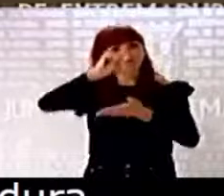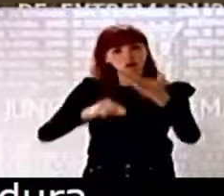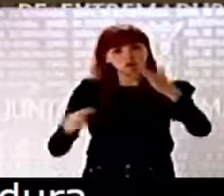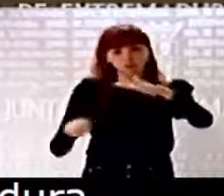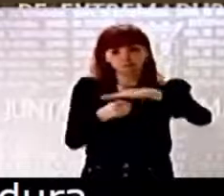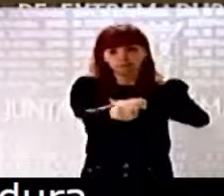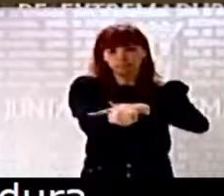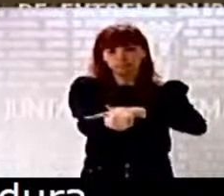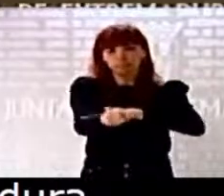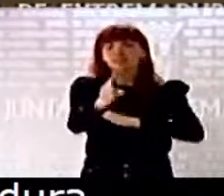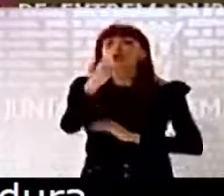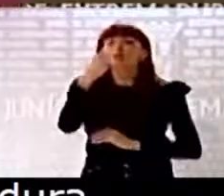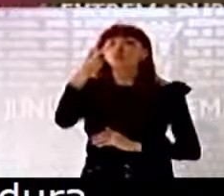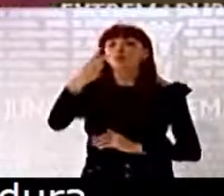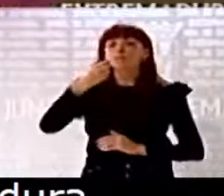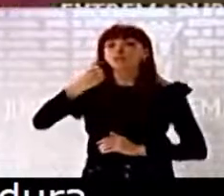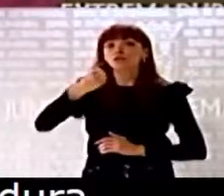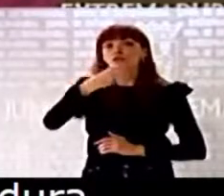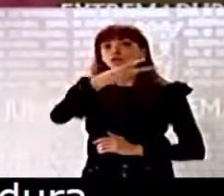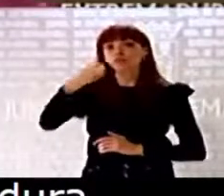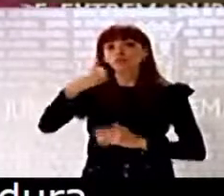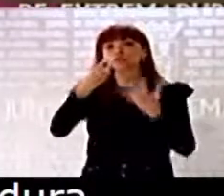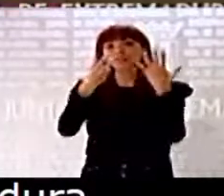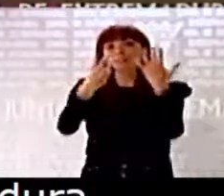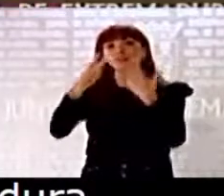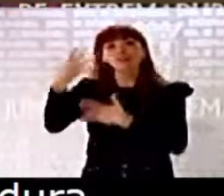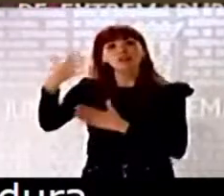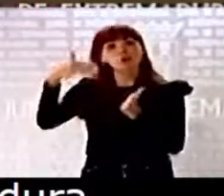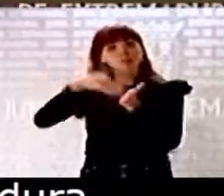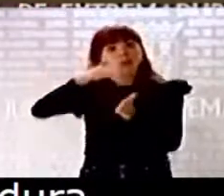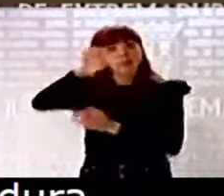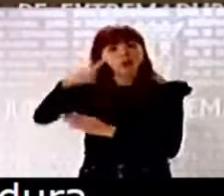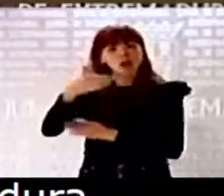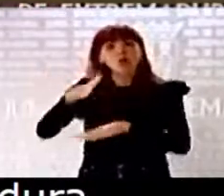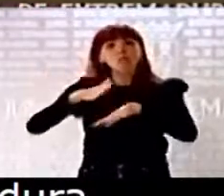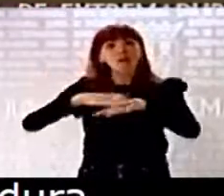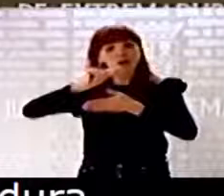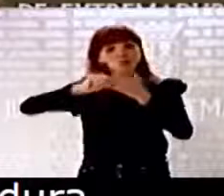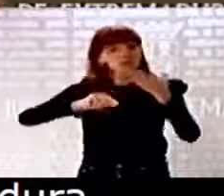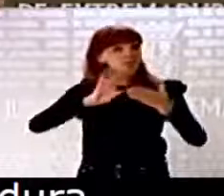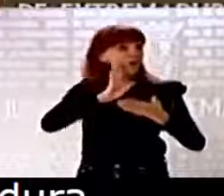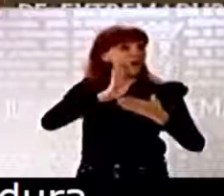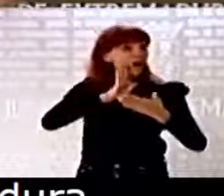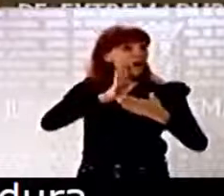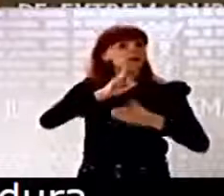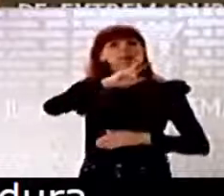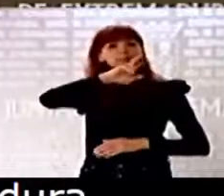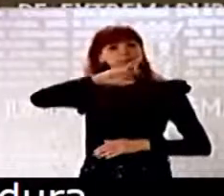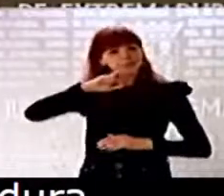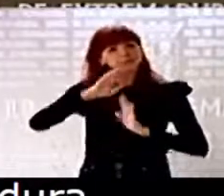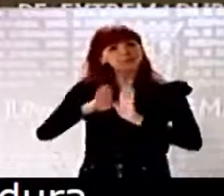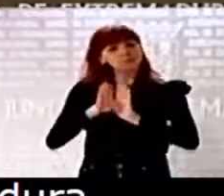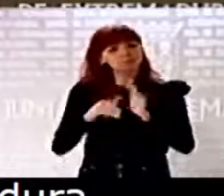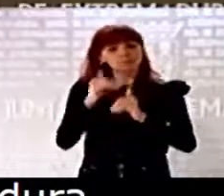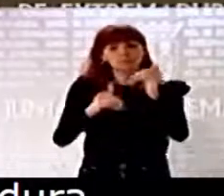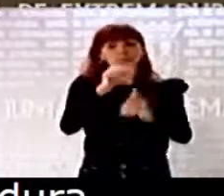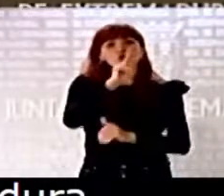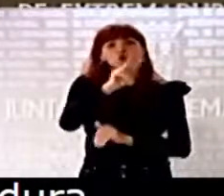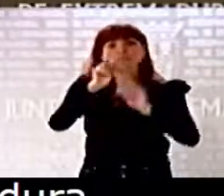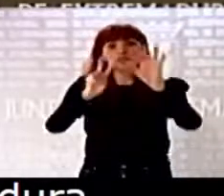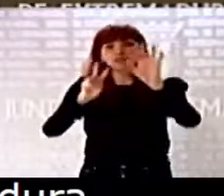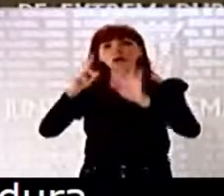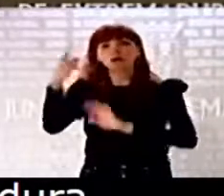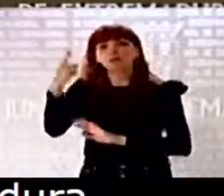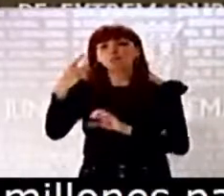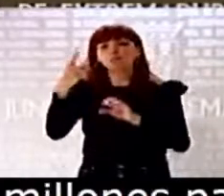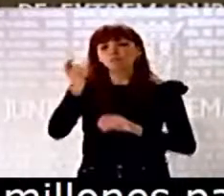anticipada, 2.275.000 euros para el mantenimiento de estos 131 profesionales, agentes de